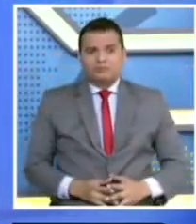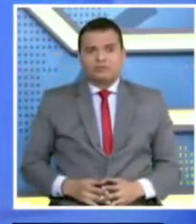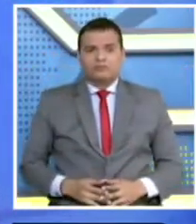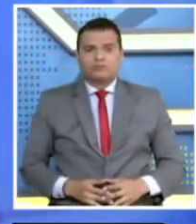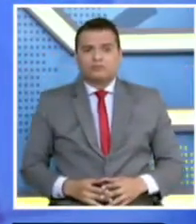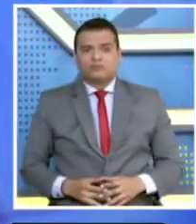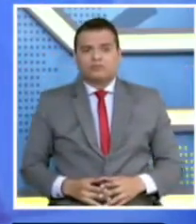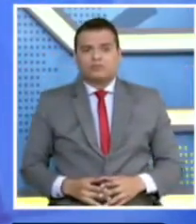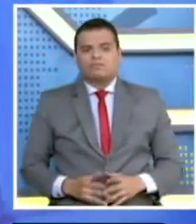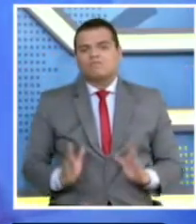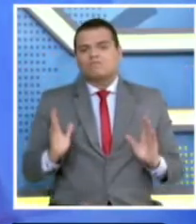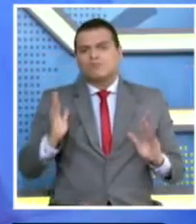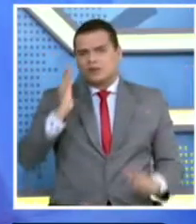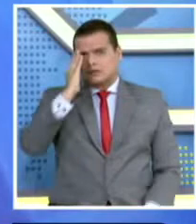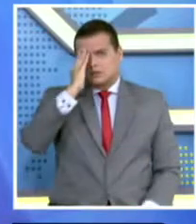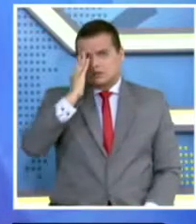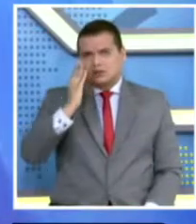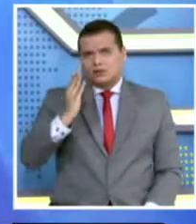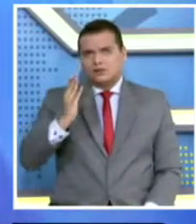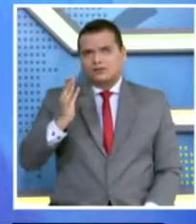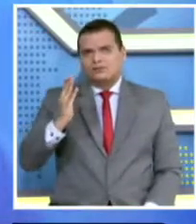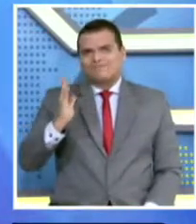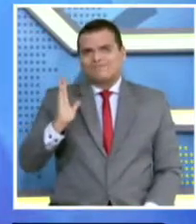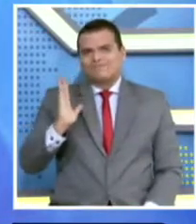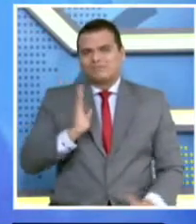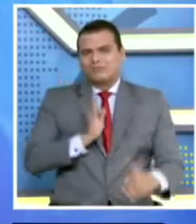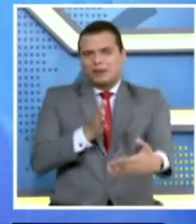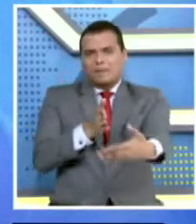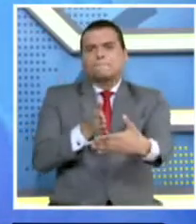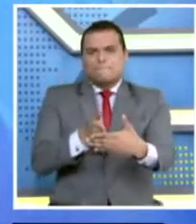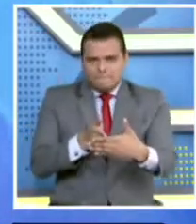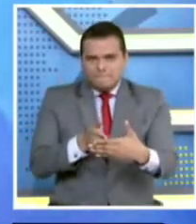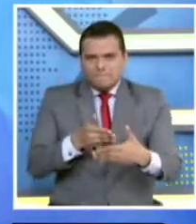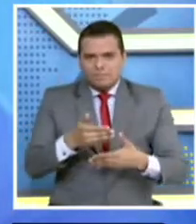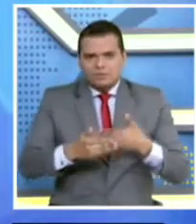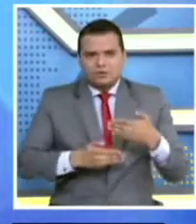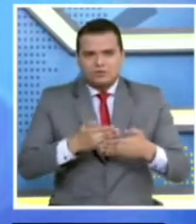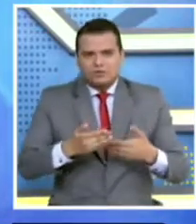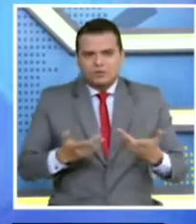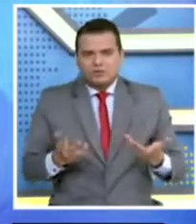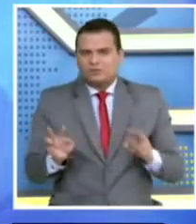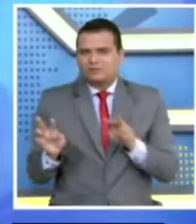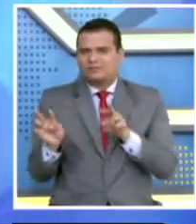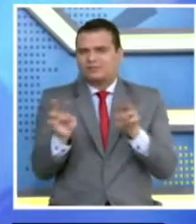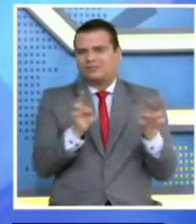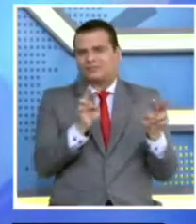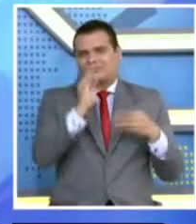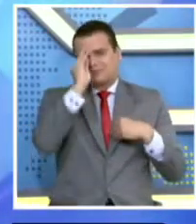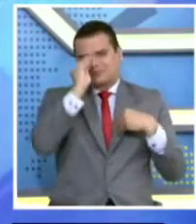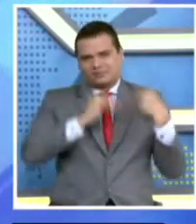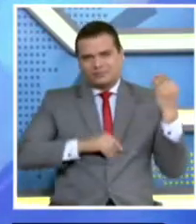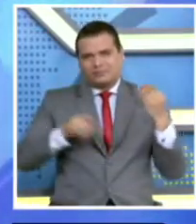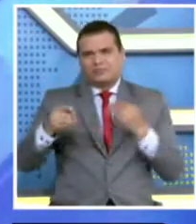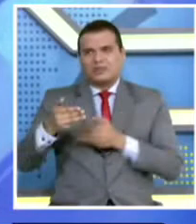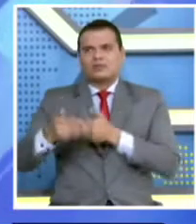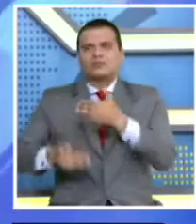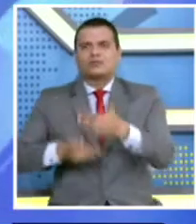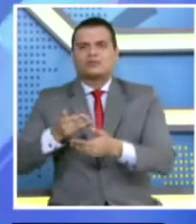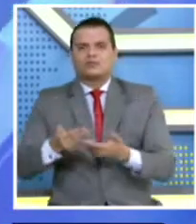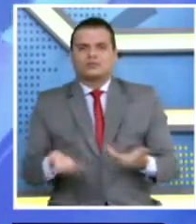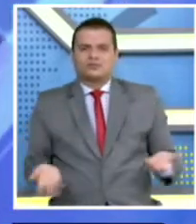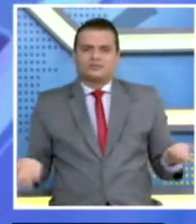Yo sé que me van a trasladar lejos, no sé, pero es algo injusto lo que están haciendo en este momento. Sí, o